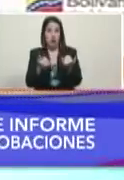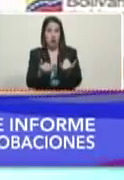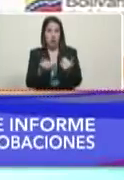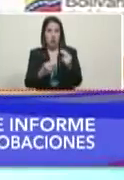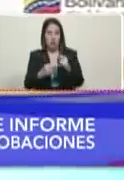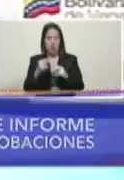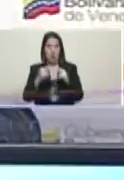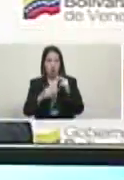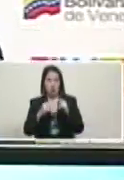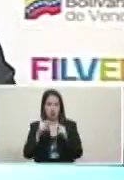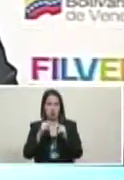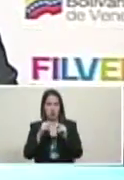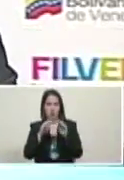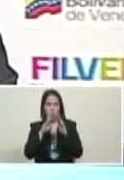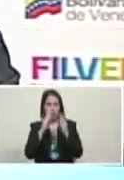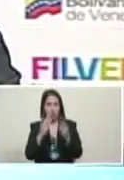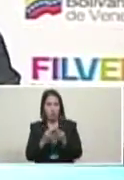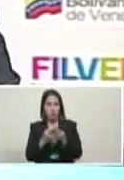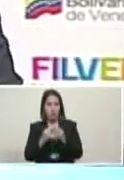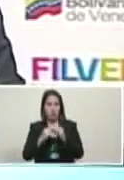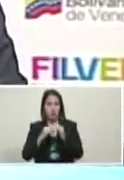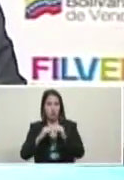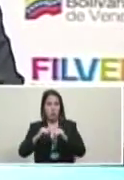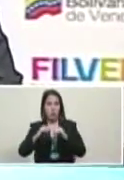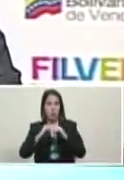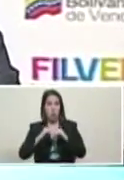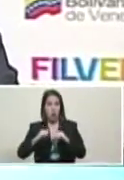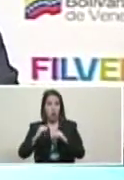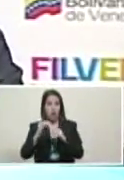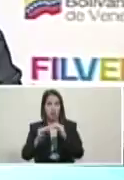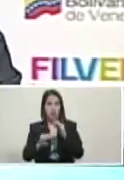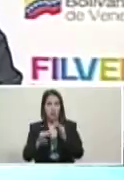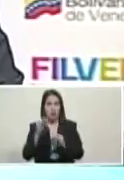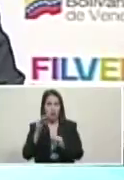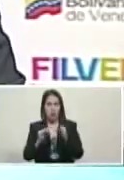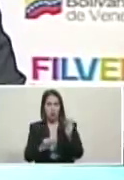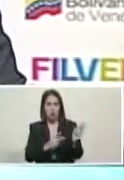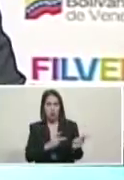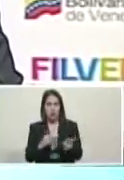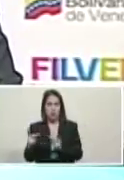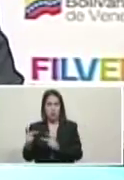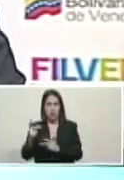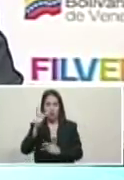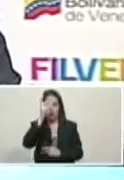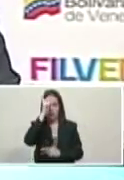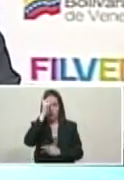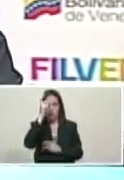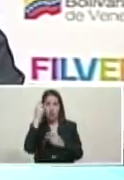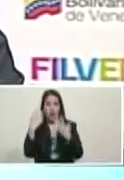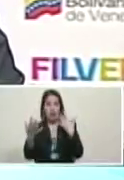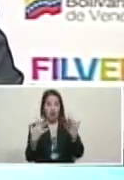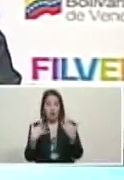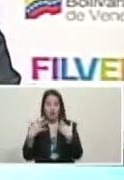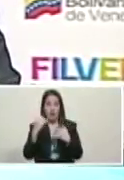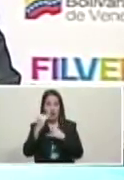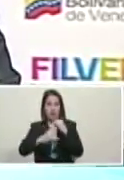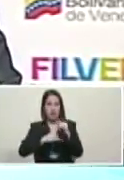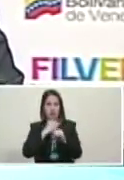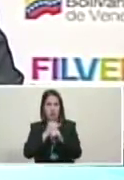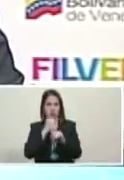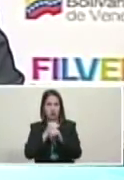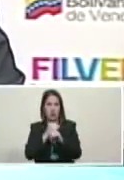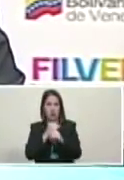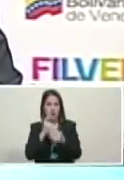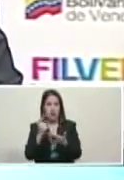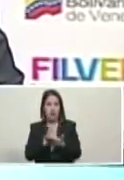un mundo de iguales, de justos. Bienvenida a Turquía, a la Feria Internacional del Libro